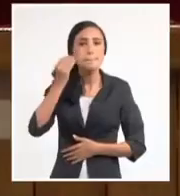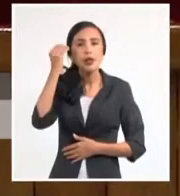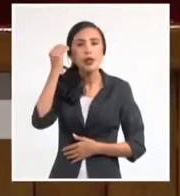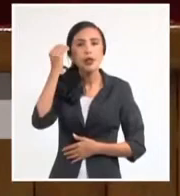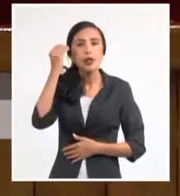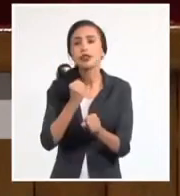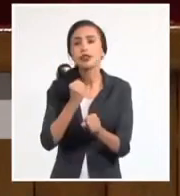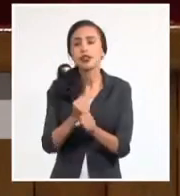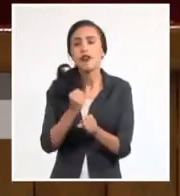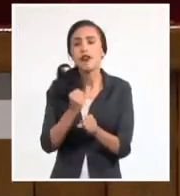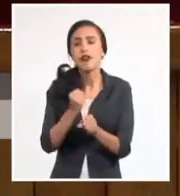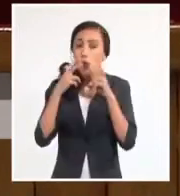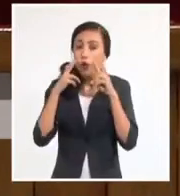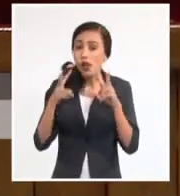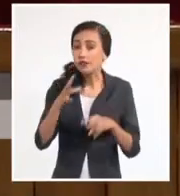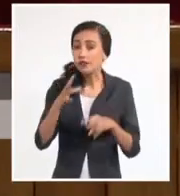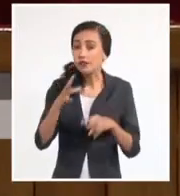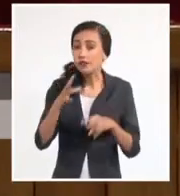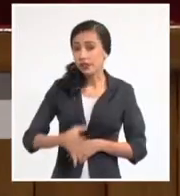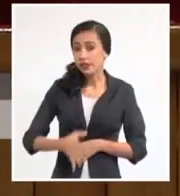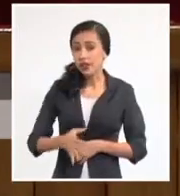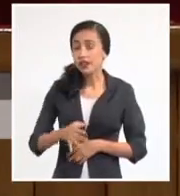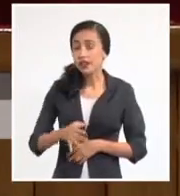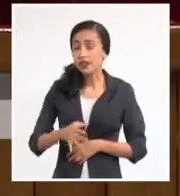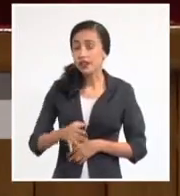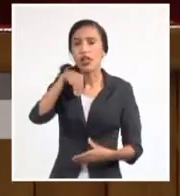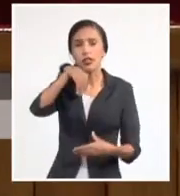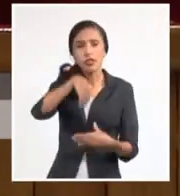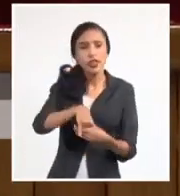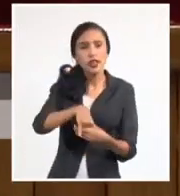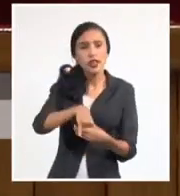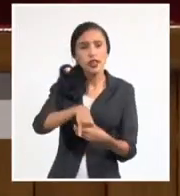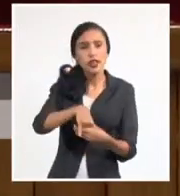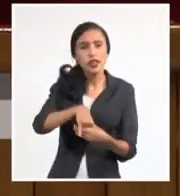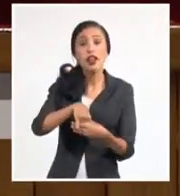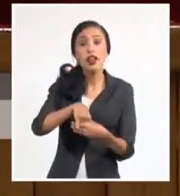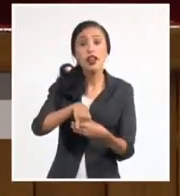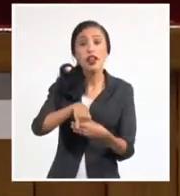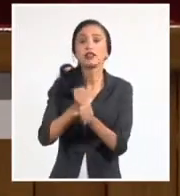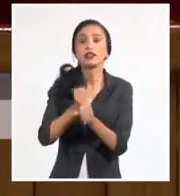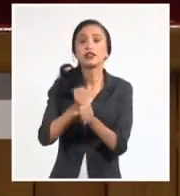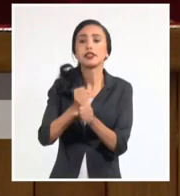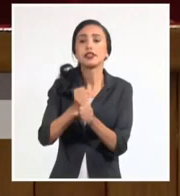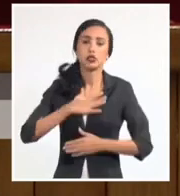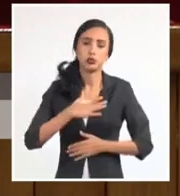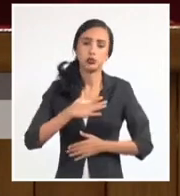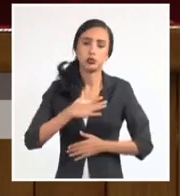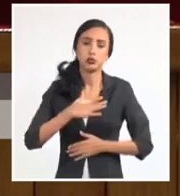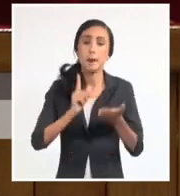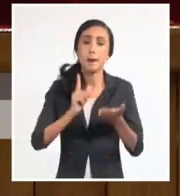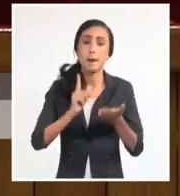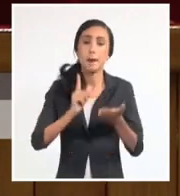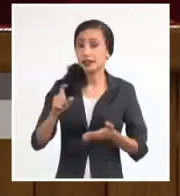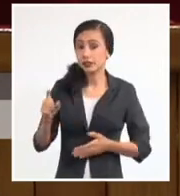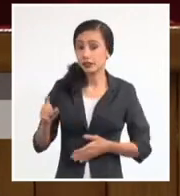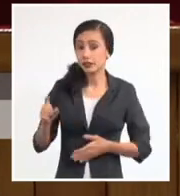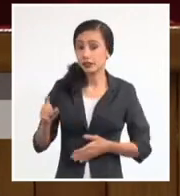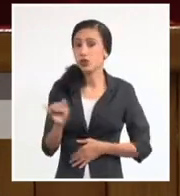la vida de Fidel sean parte integral de la labor de nuestro partido y que lleguen